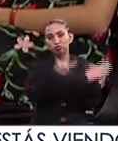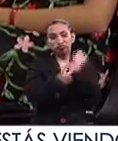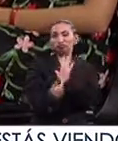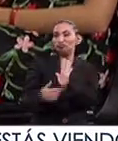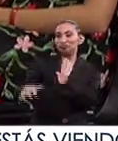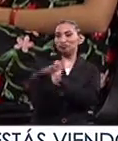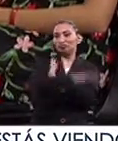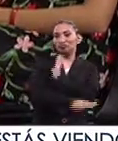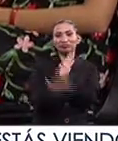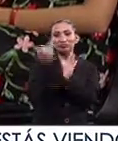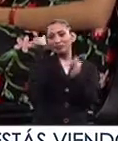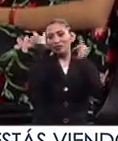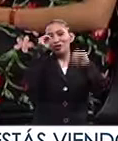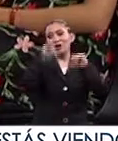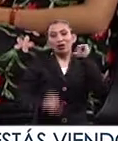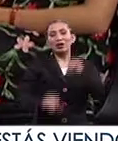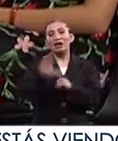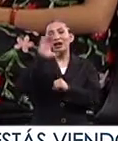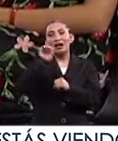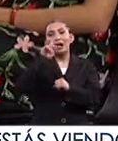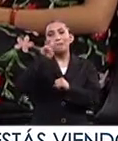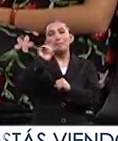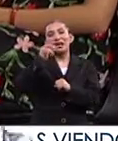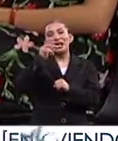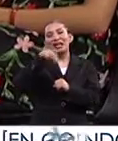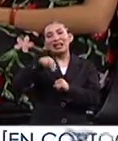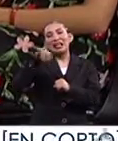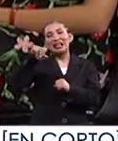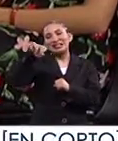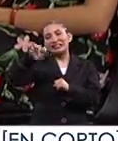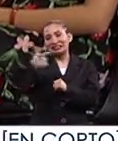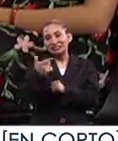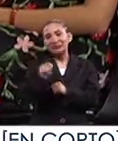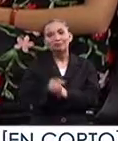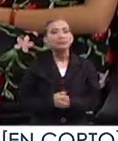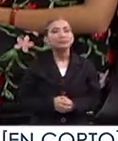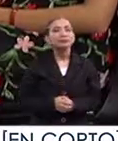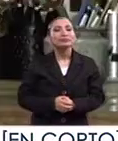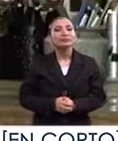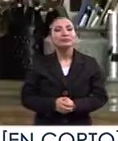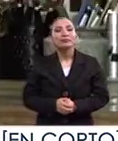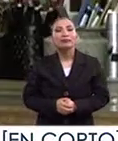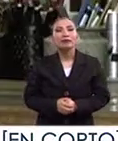espectáculos que hacía, ¿no? Happenings. Los happenings, etc.